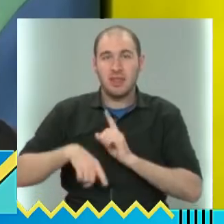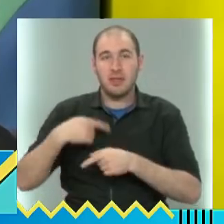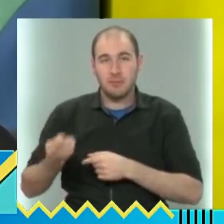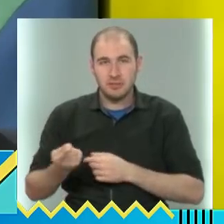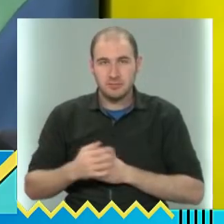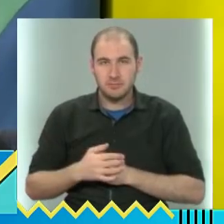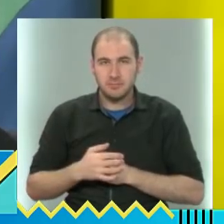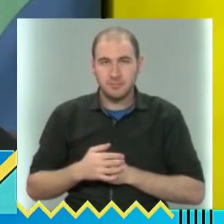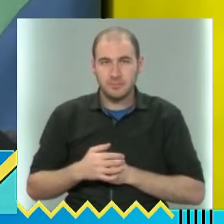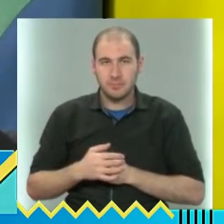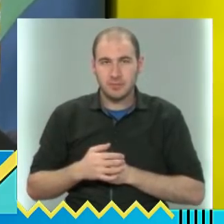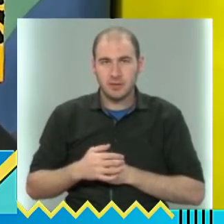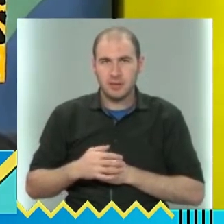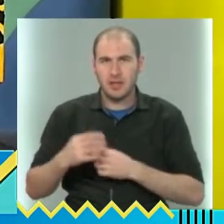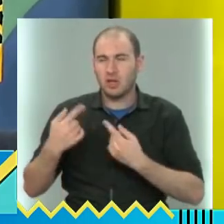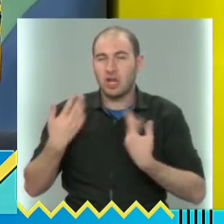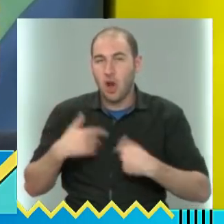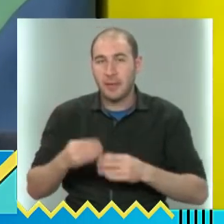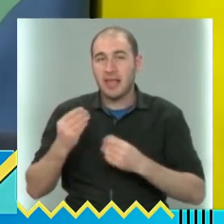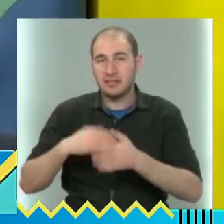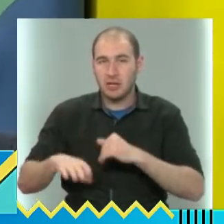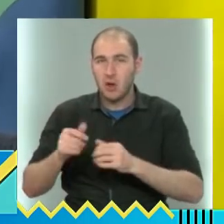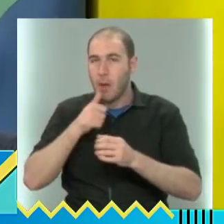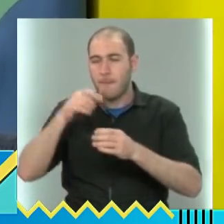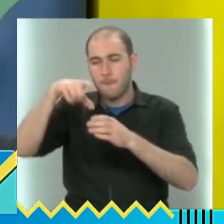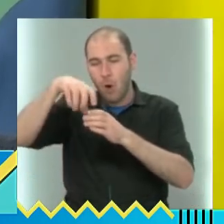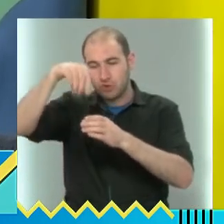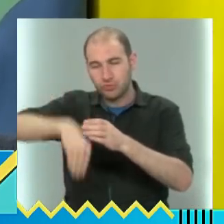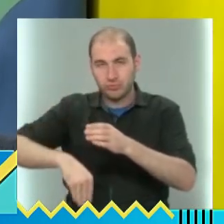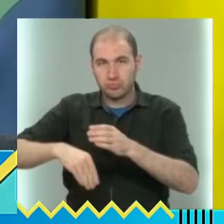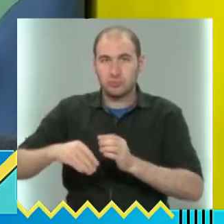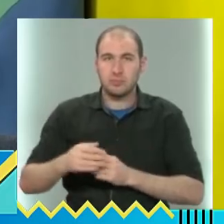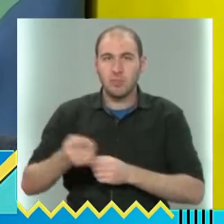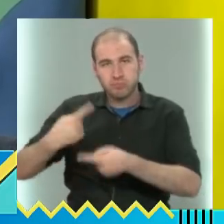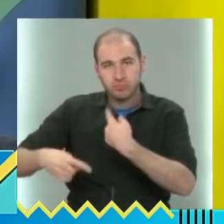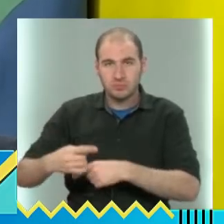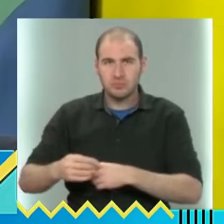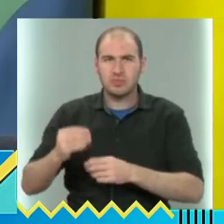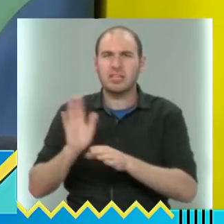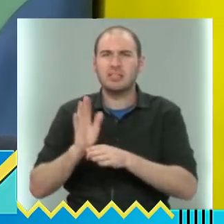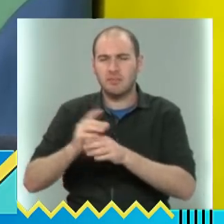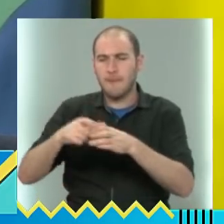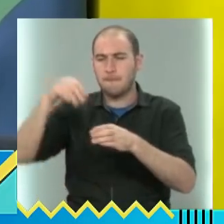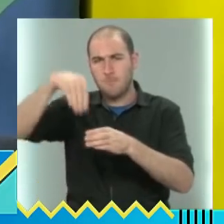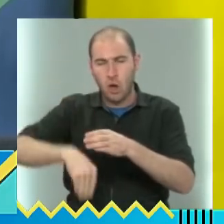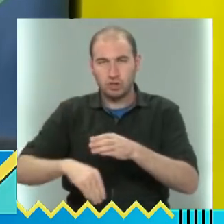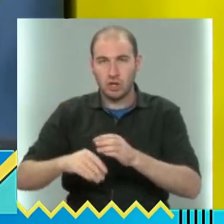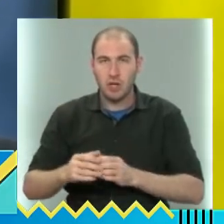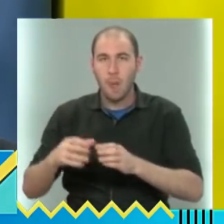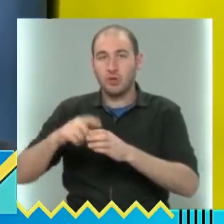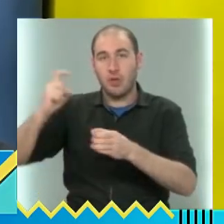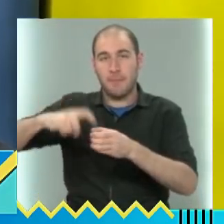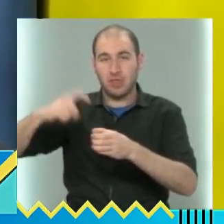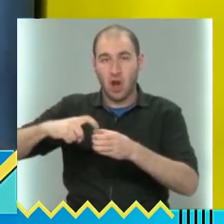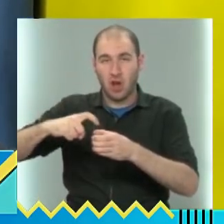lo que hace ya normalmente se ponen en un pozo sumidero o un pozo de reinyección. ¿Qué es un pozo sumidero? Es un pozo